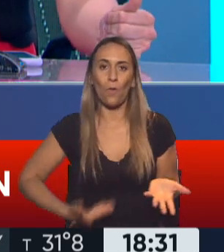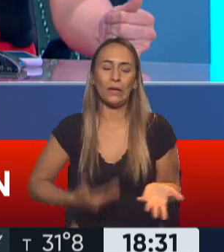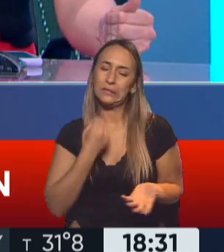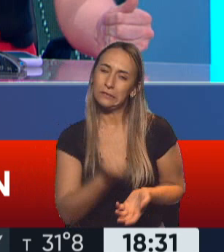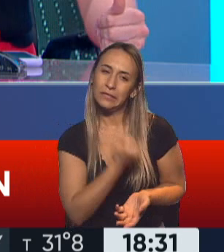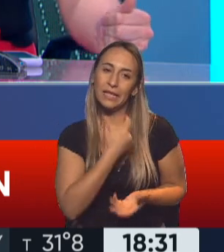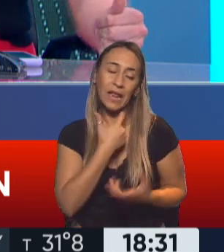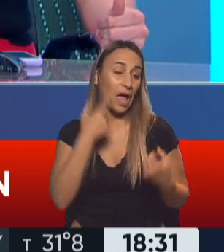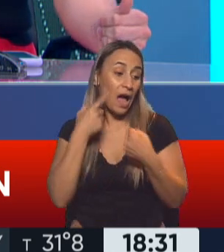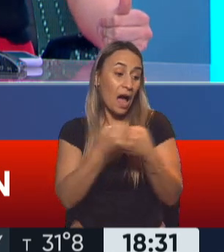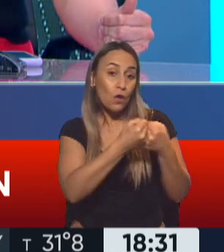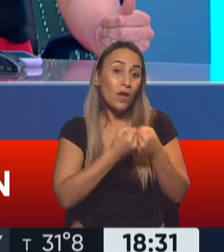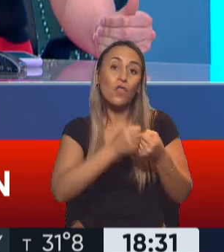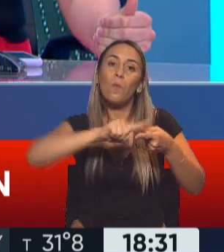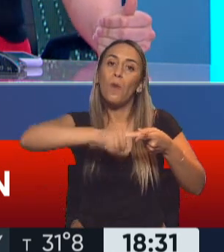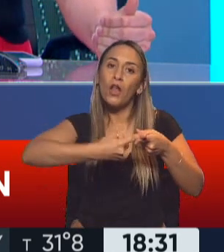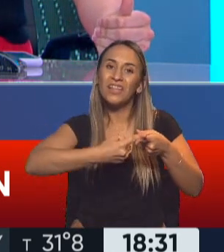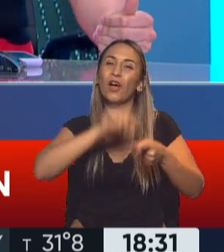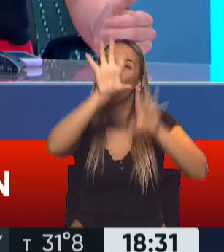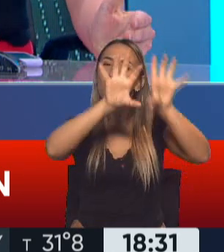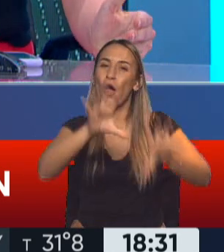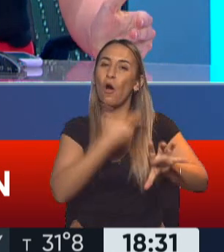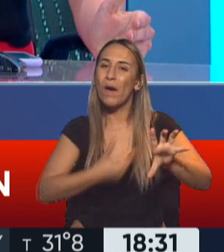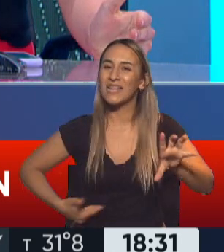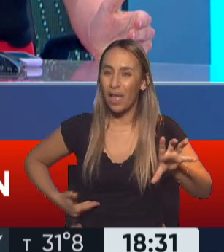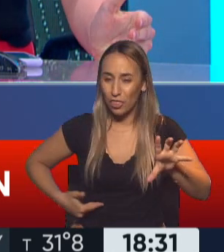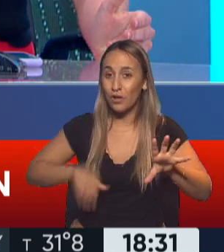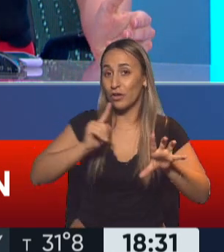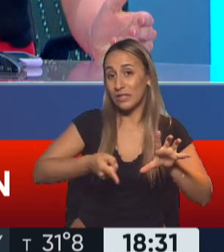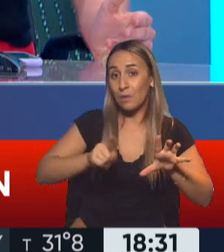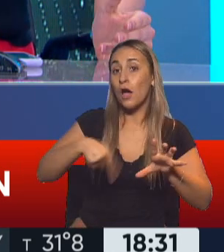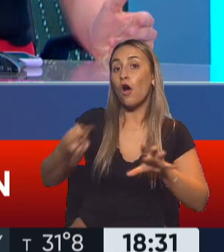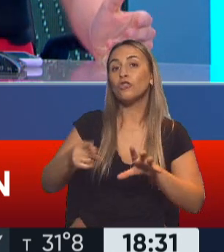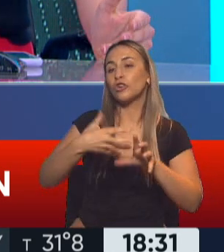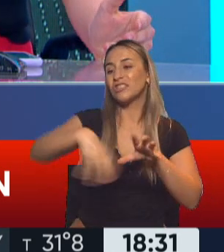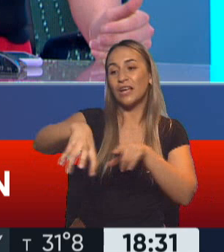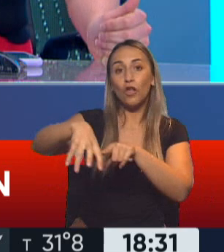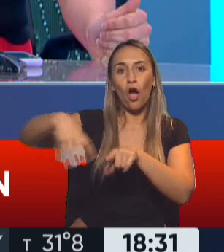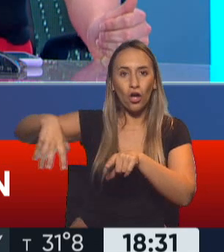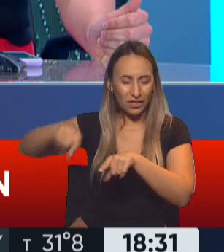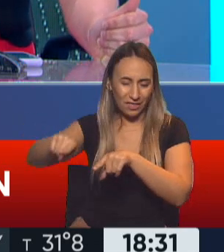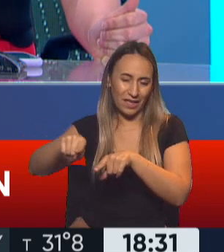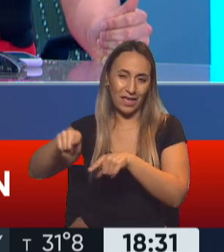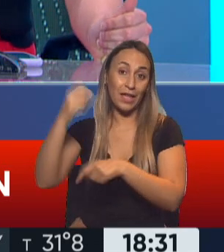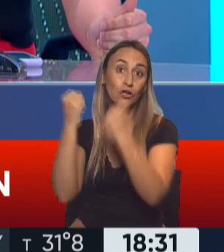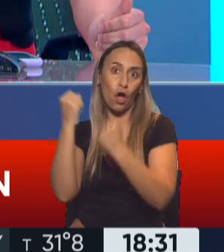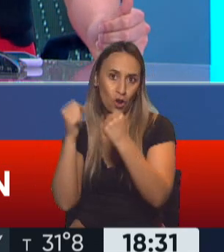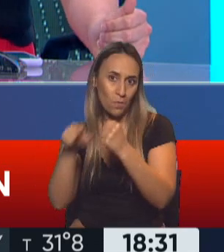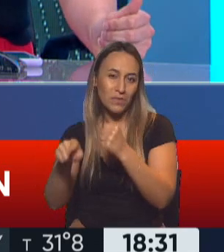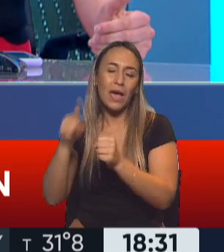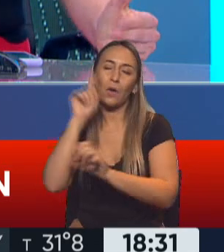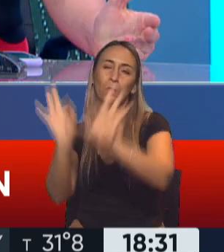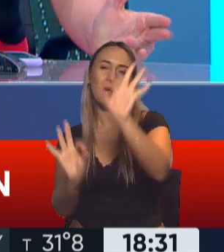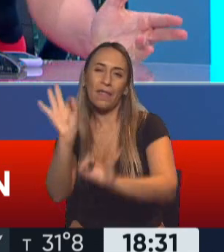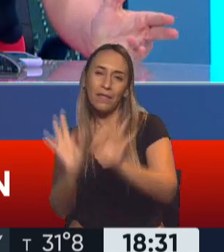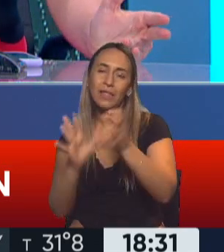en este caso con los gobernadores, sino además consenso con otros sectores importantes de la economía, ¿sí? Que proyectan la economía a largo plazo, que